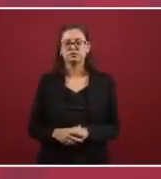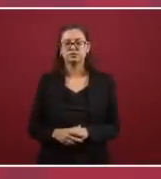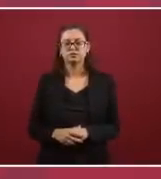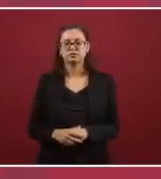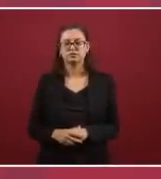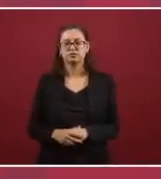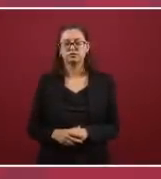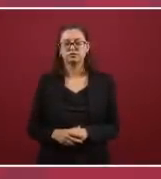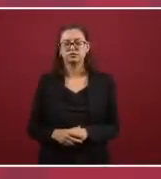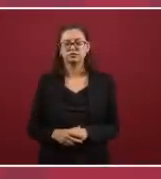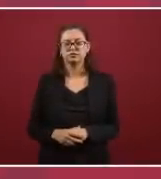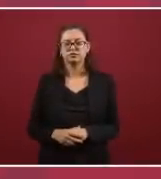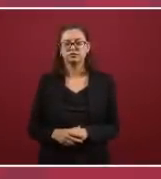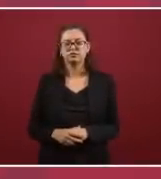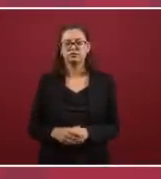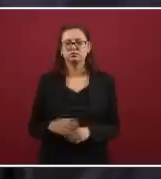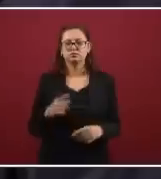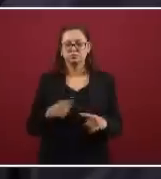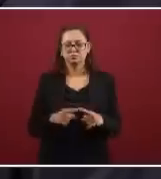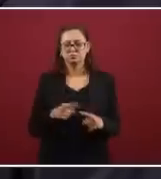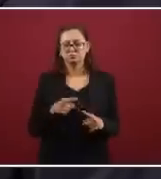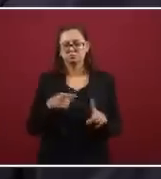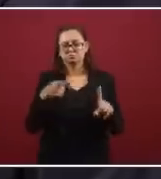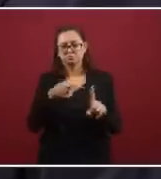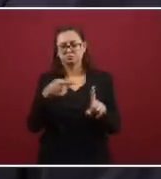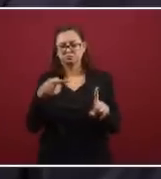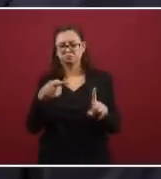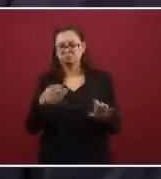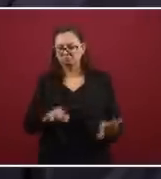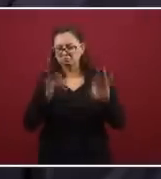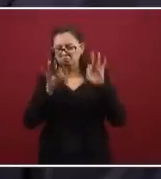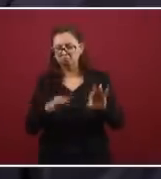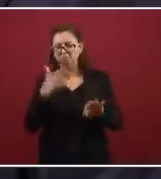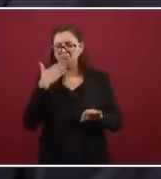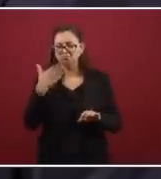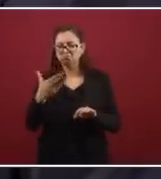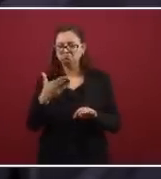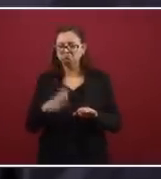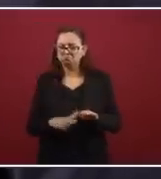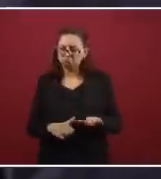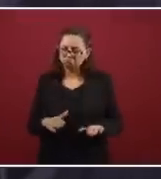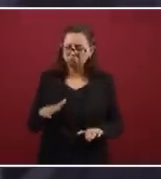que fue la que dio el primer paso, ejemplar.